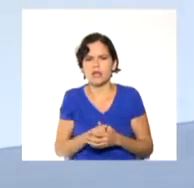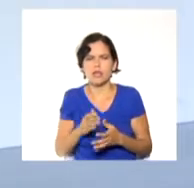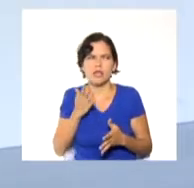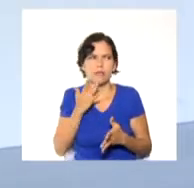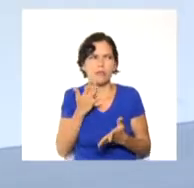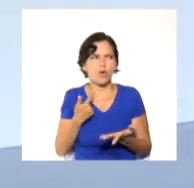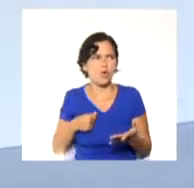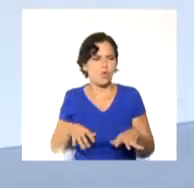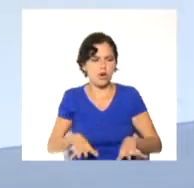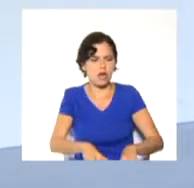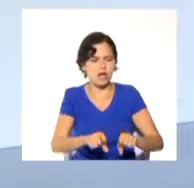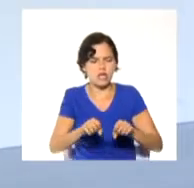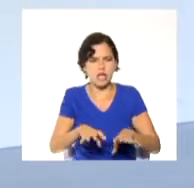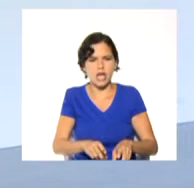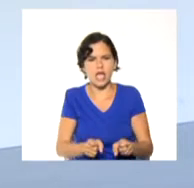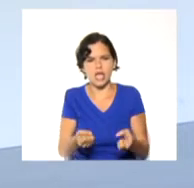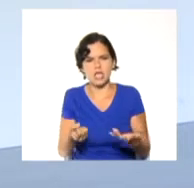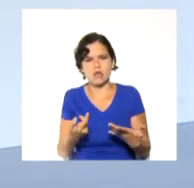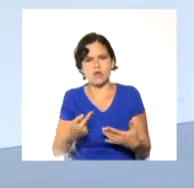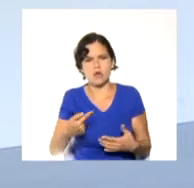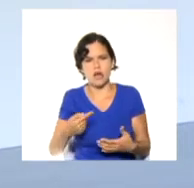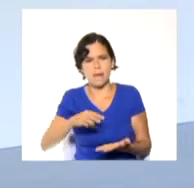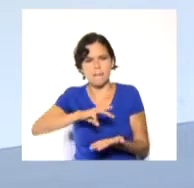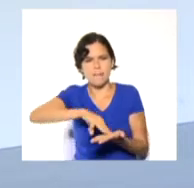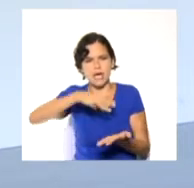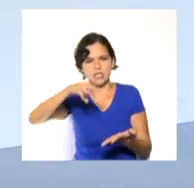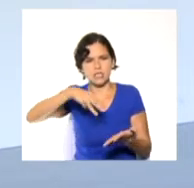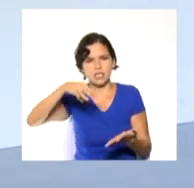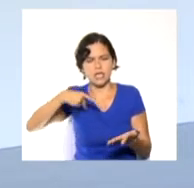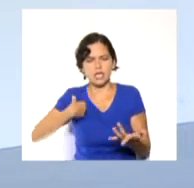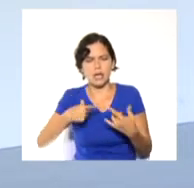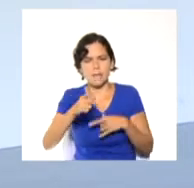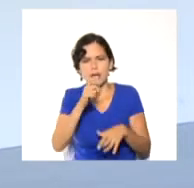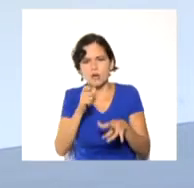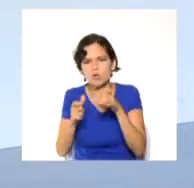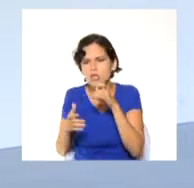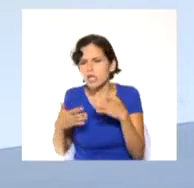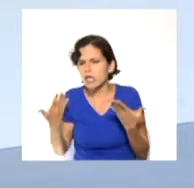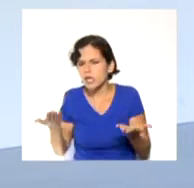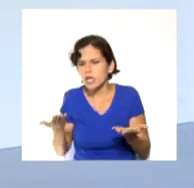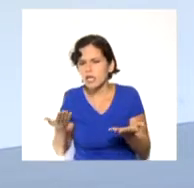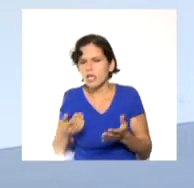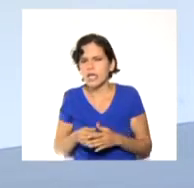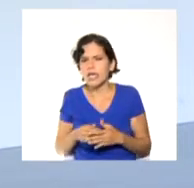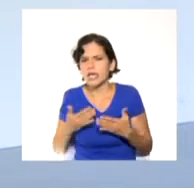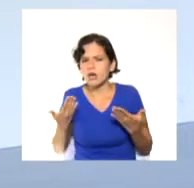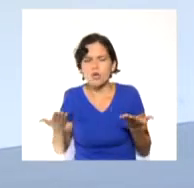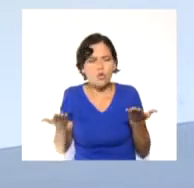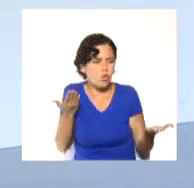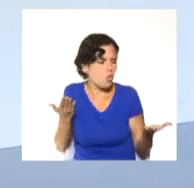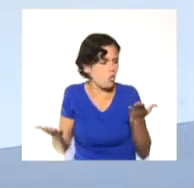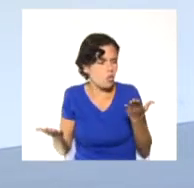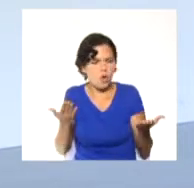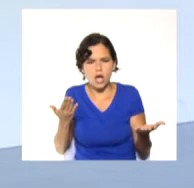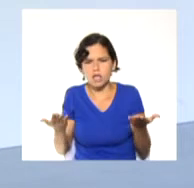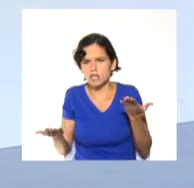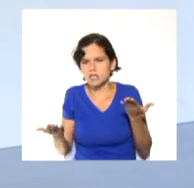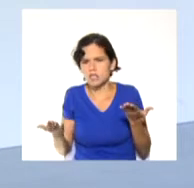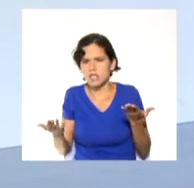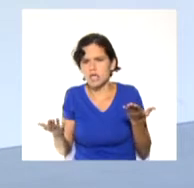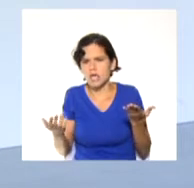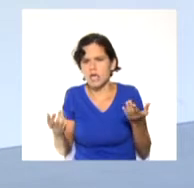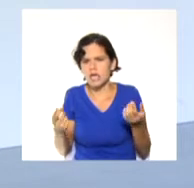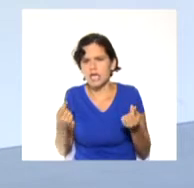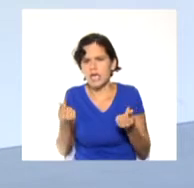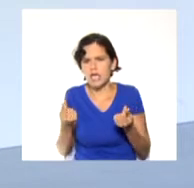harina y una pasta, ¿ok? Y la incógnita era cuál sería el gasto de uno